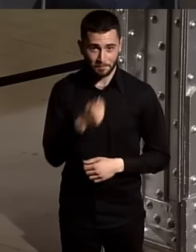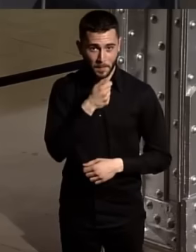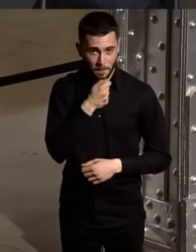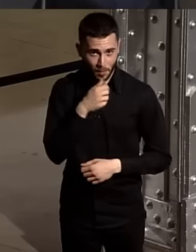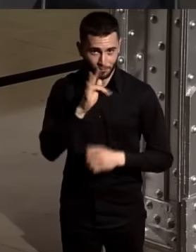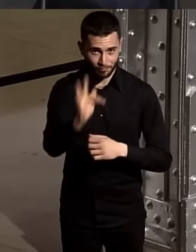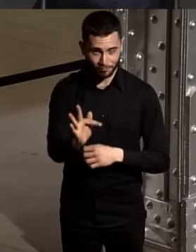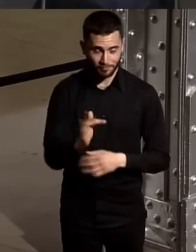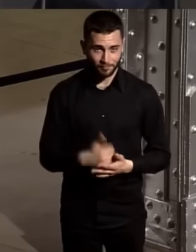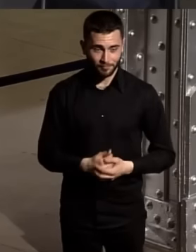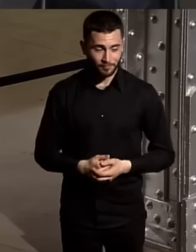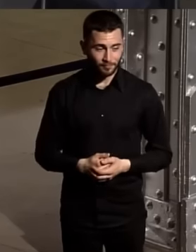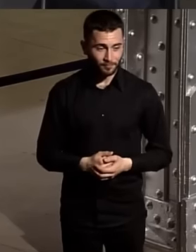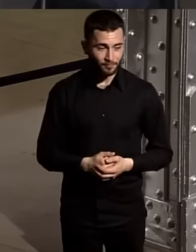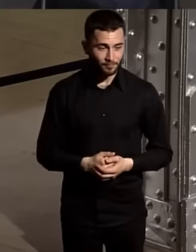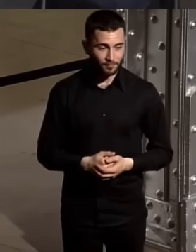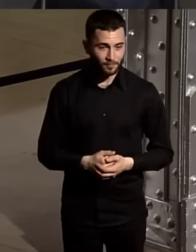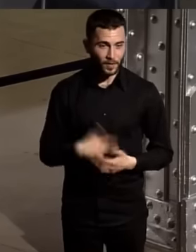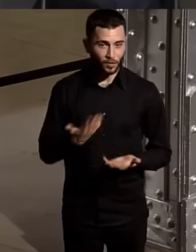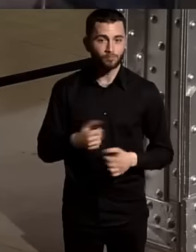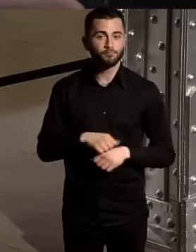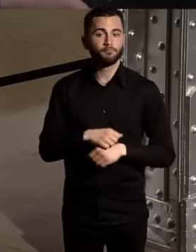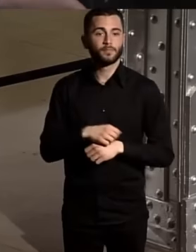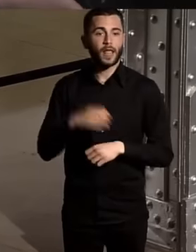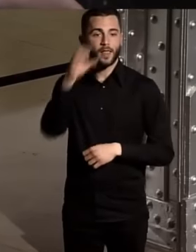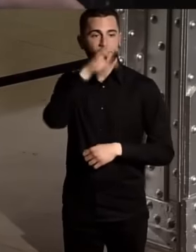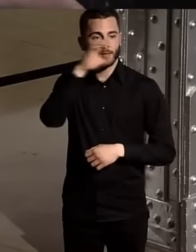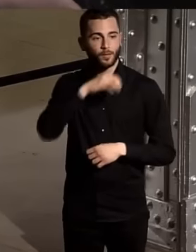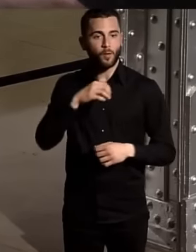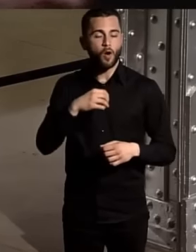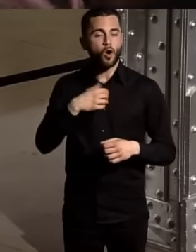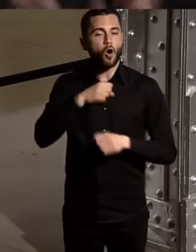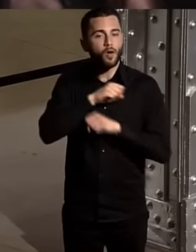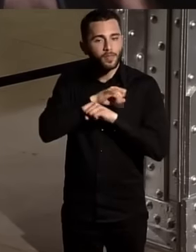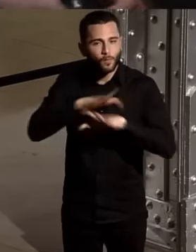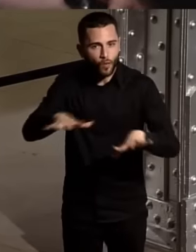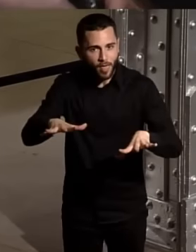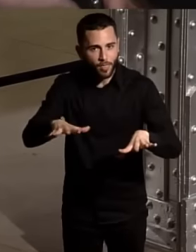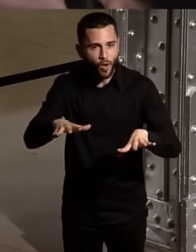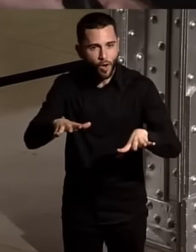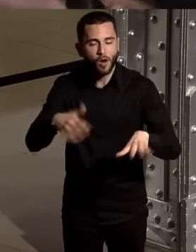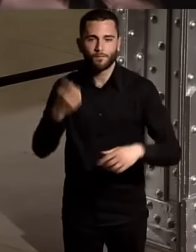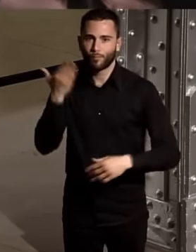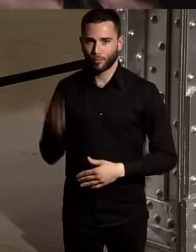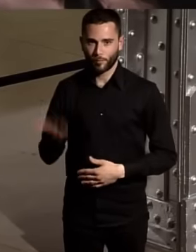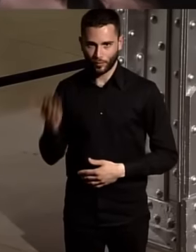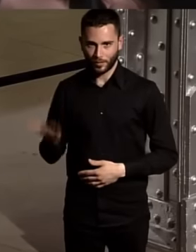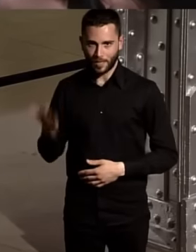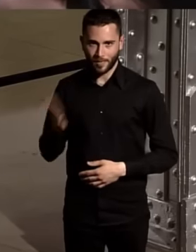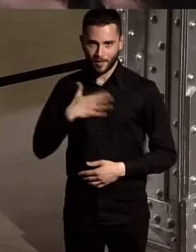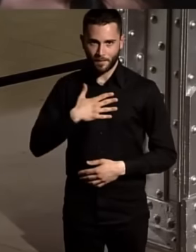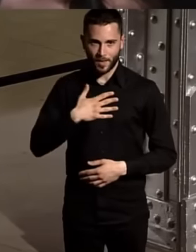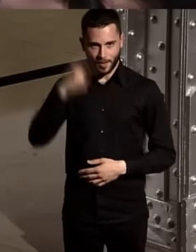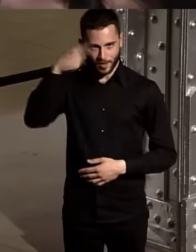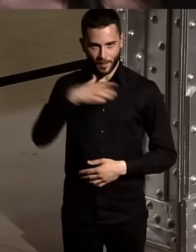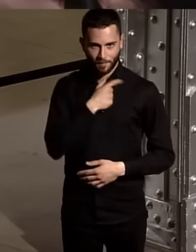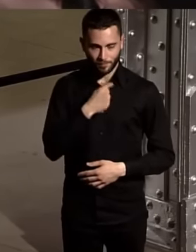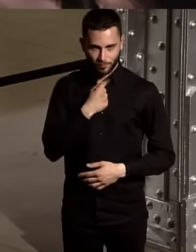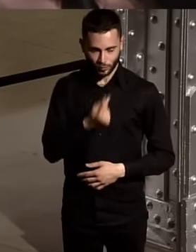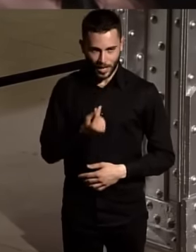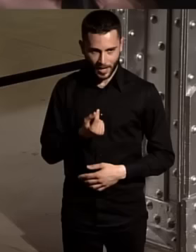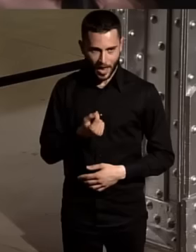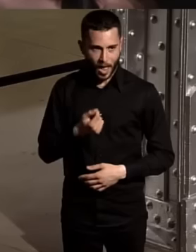Pues acabáis de mencionar la labor de divulgación de un científico también que es muy importante entonces me gustaría saber eh para